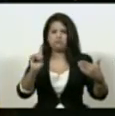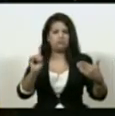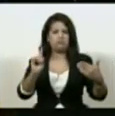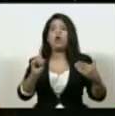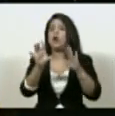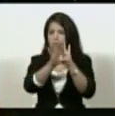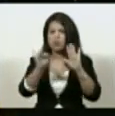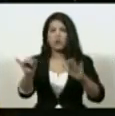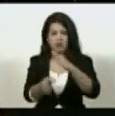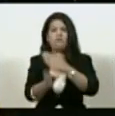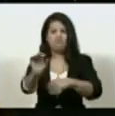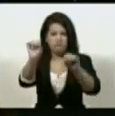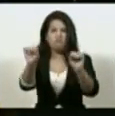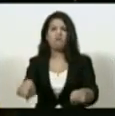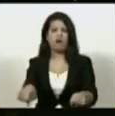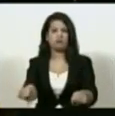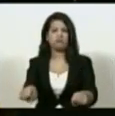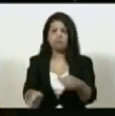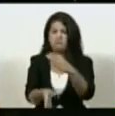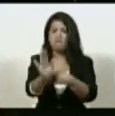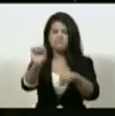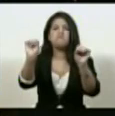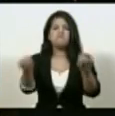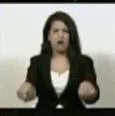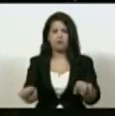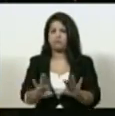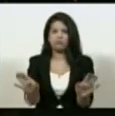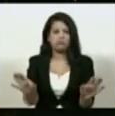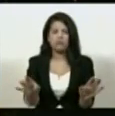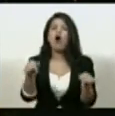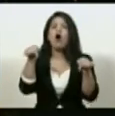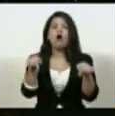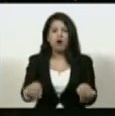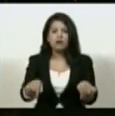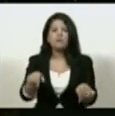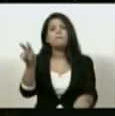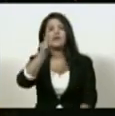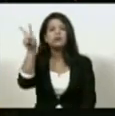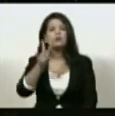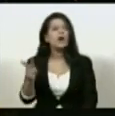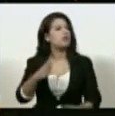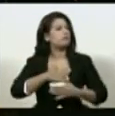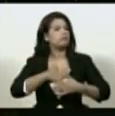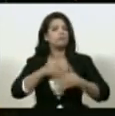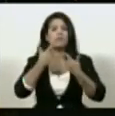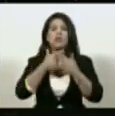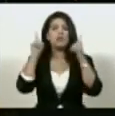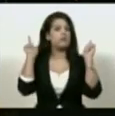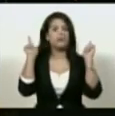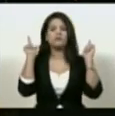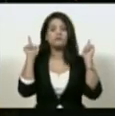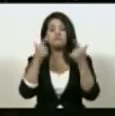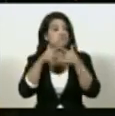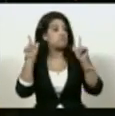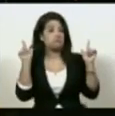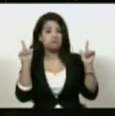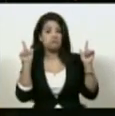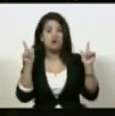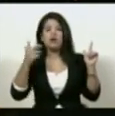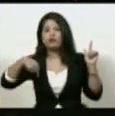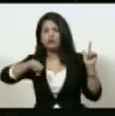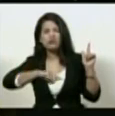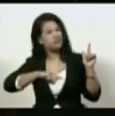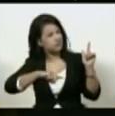va. Hoy, el pueblo venezolano es libre y responderá unido ante la